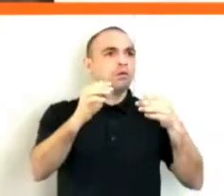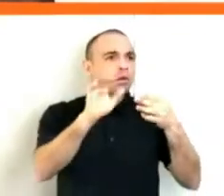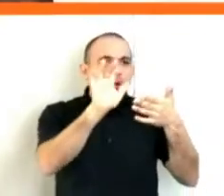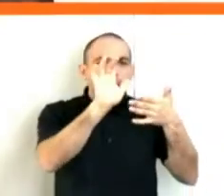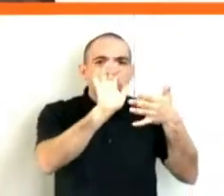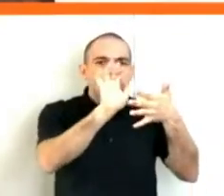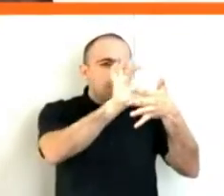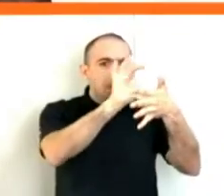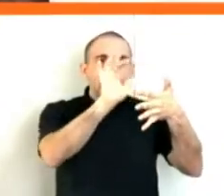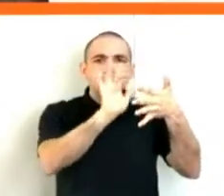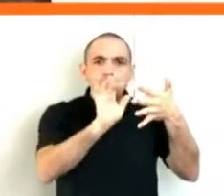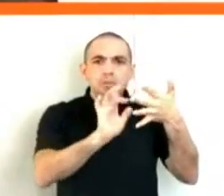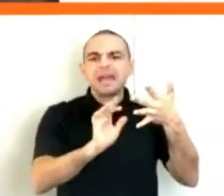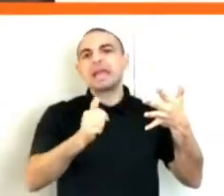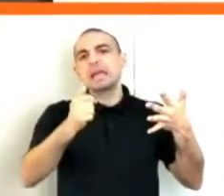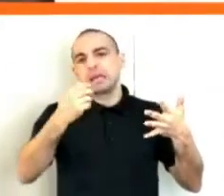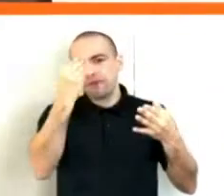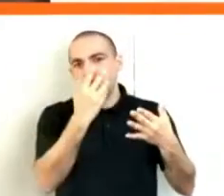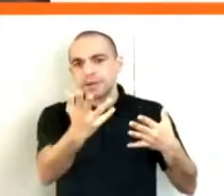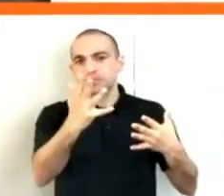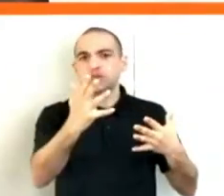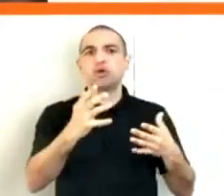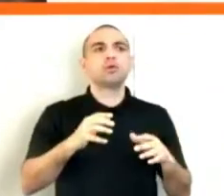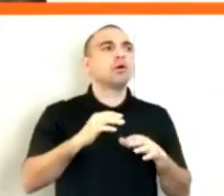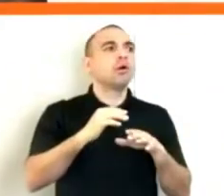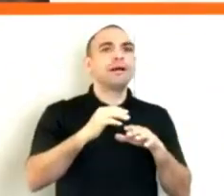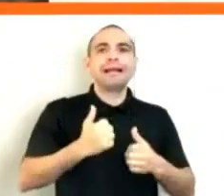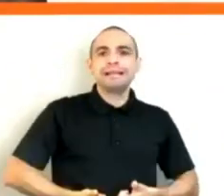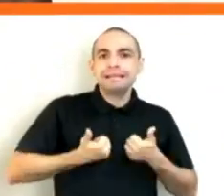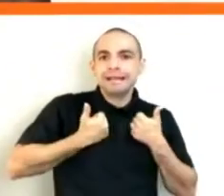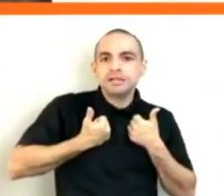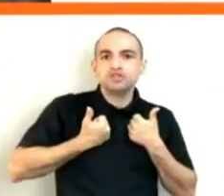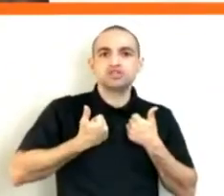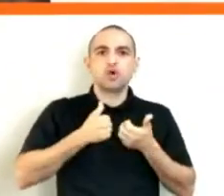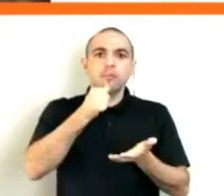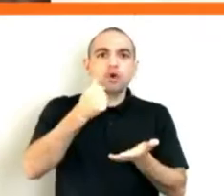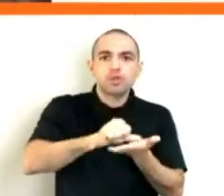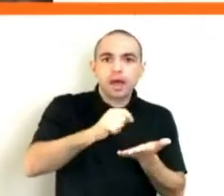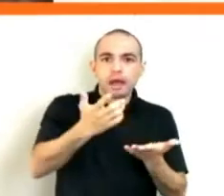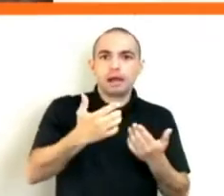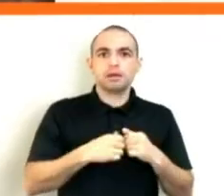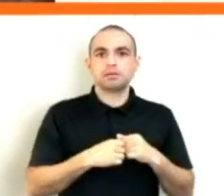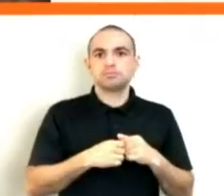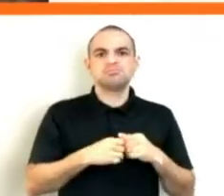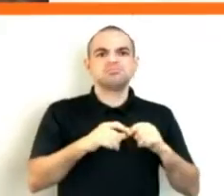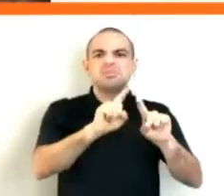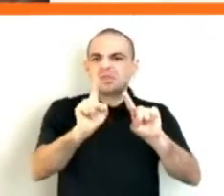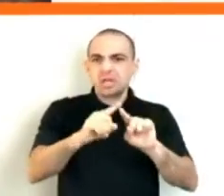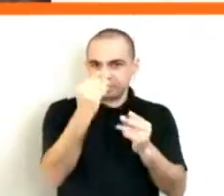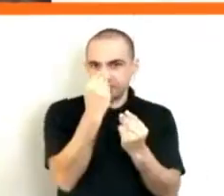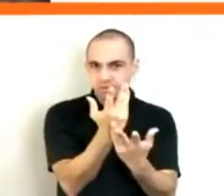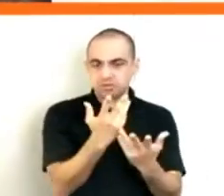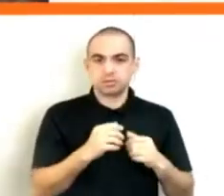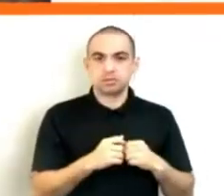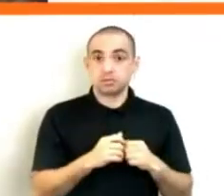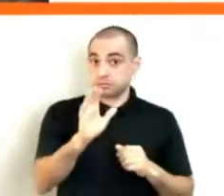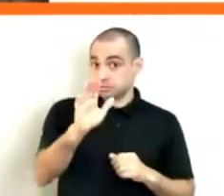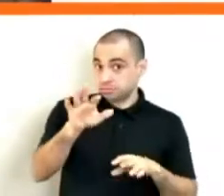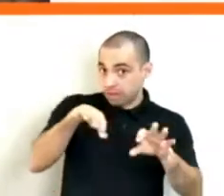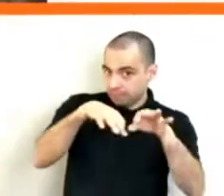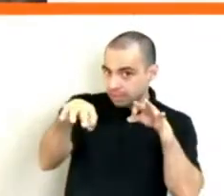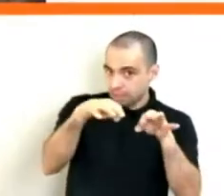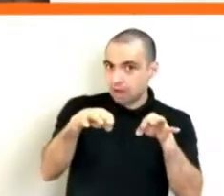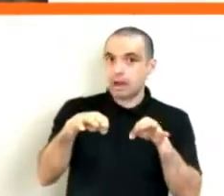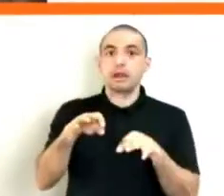información de la dirección postal, información del depósito directo, que voy a estar hablando bien importante, lo que tiene que ver con depósito directo o